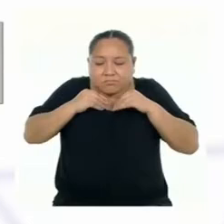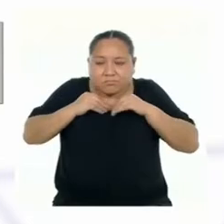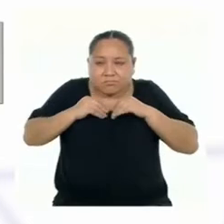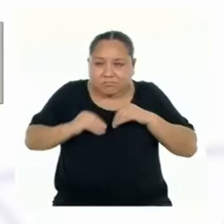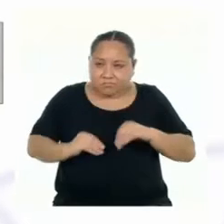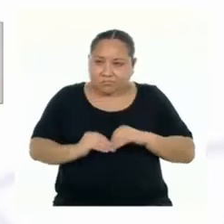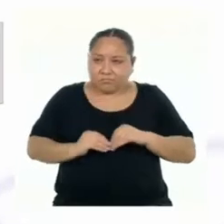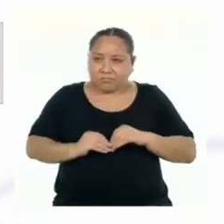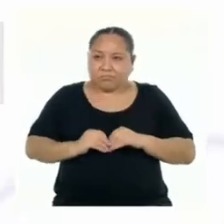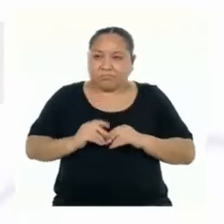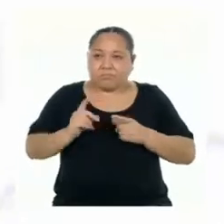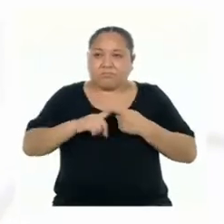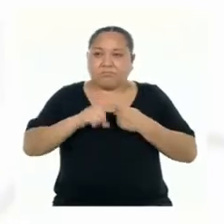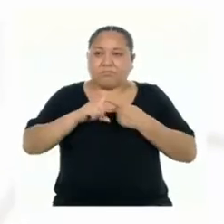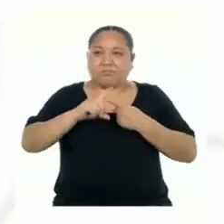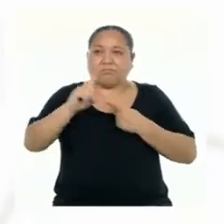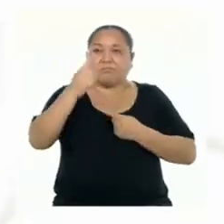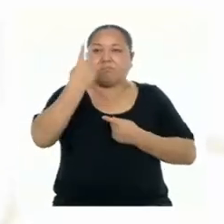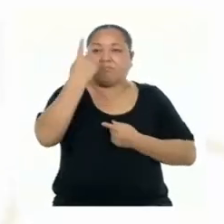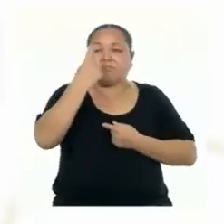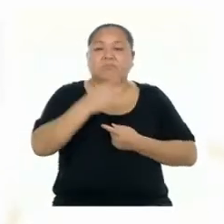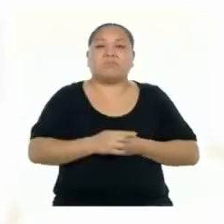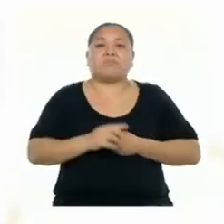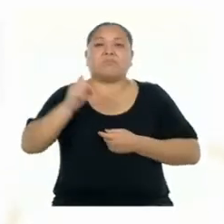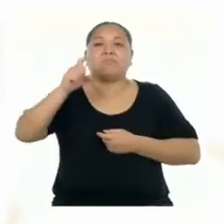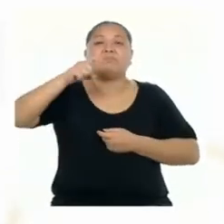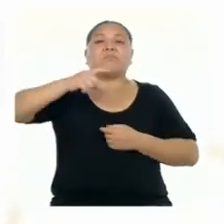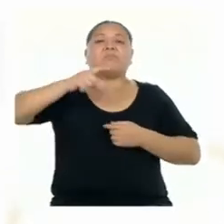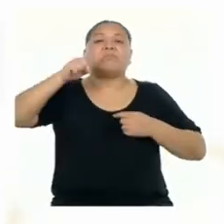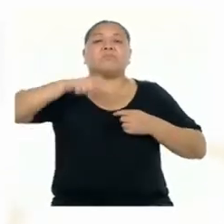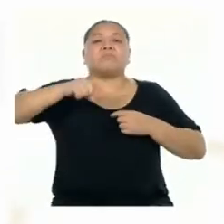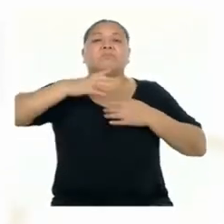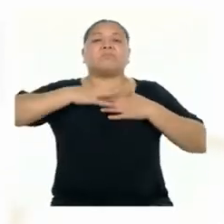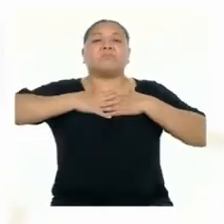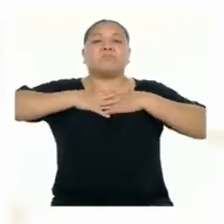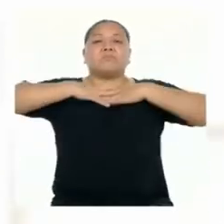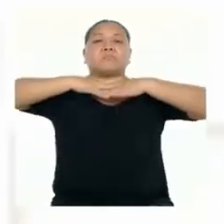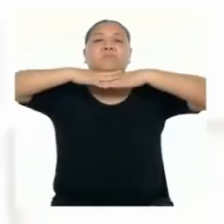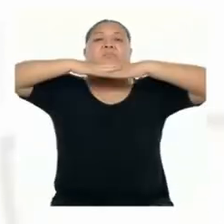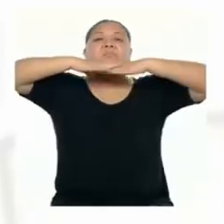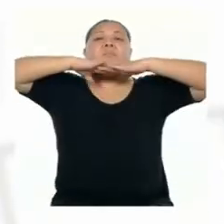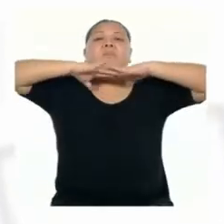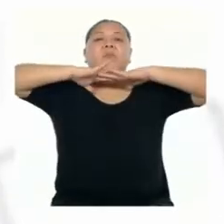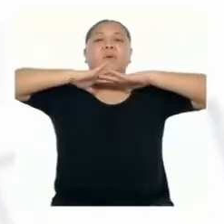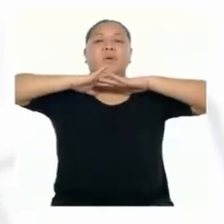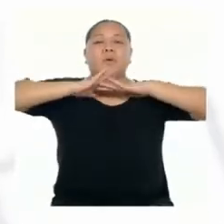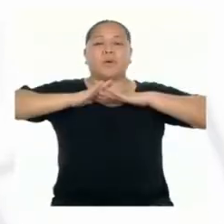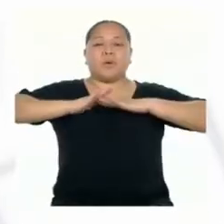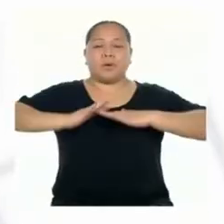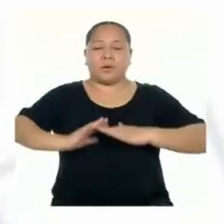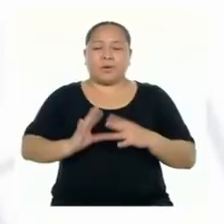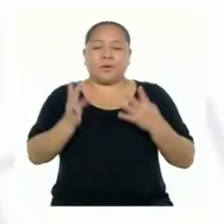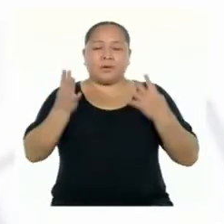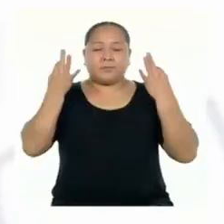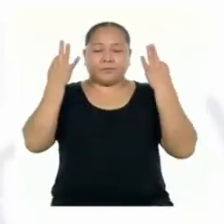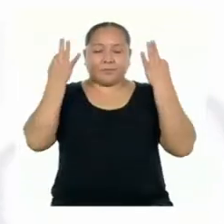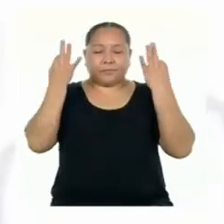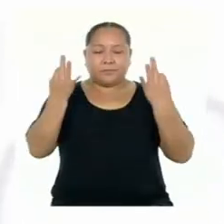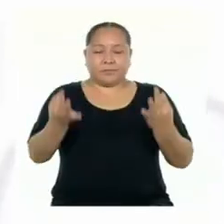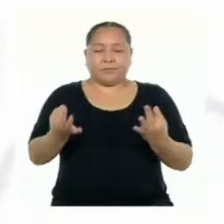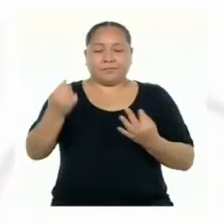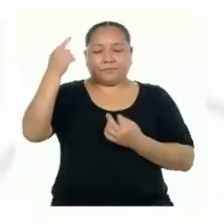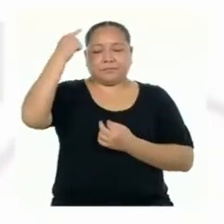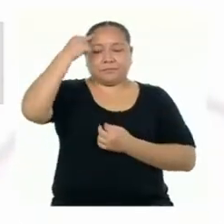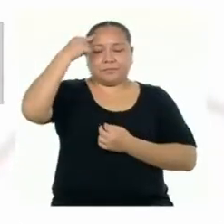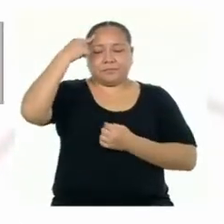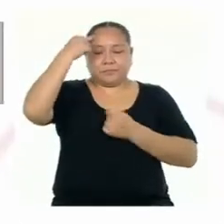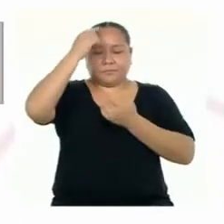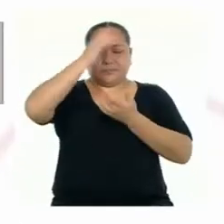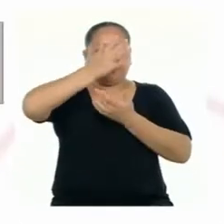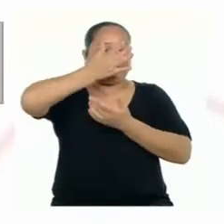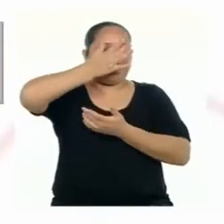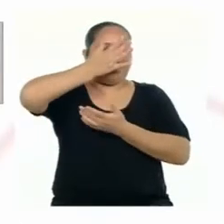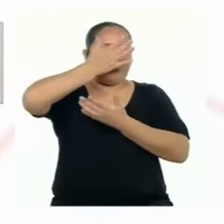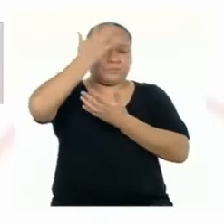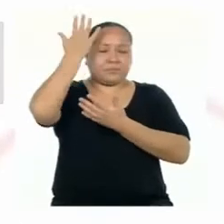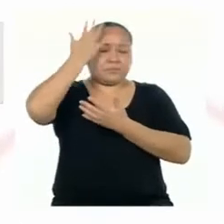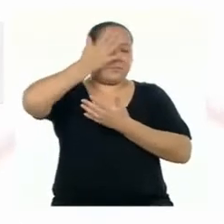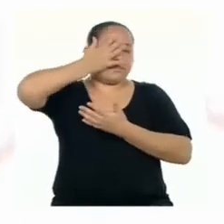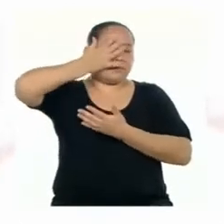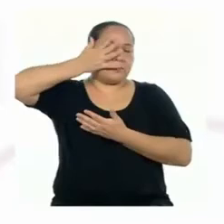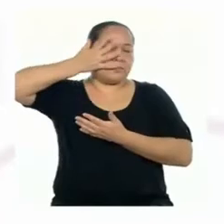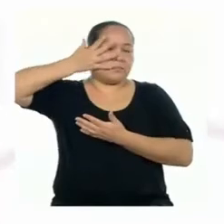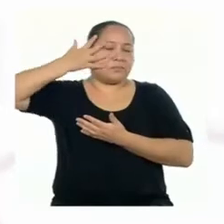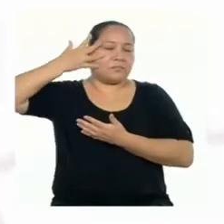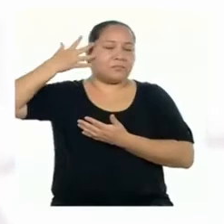eso, primero, respira, relájate y trata de poner tu mente en blanco.